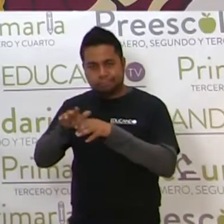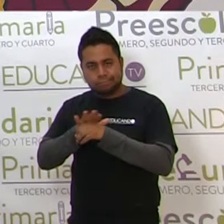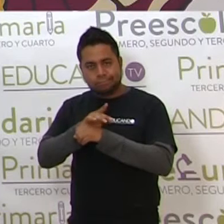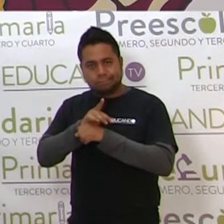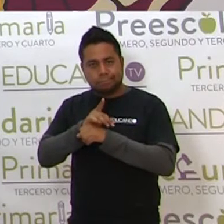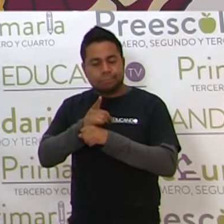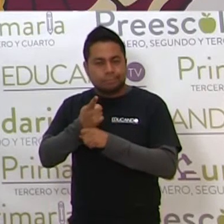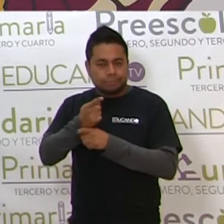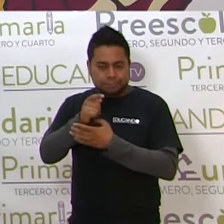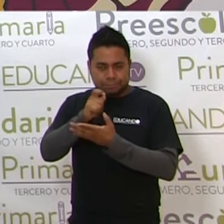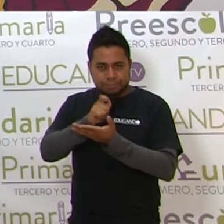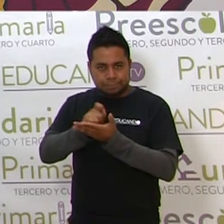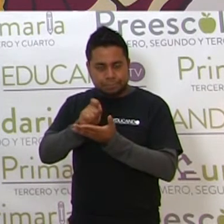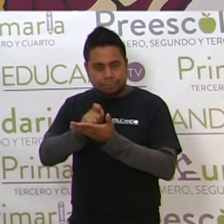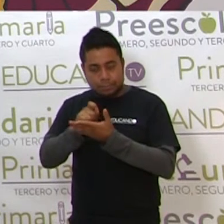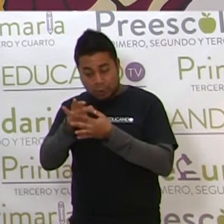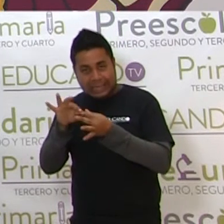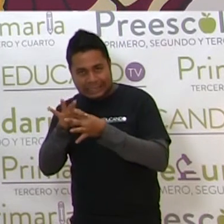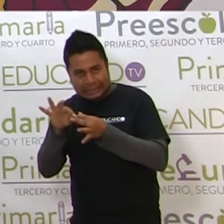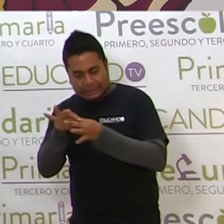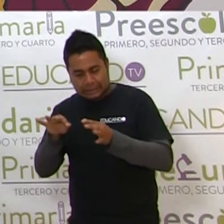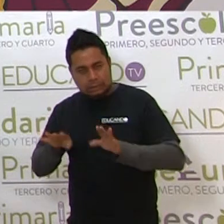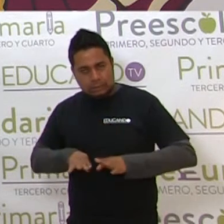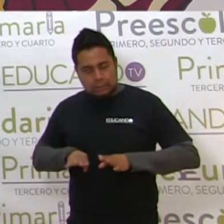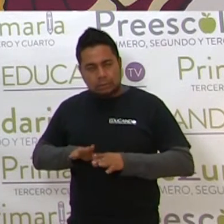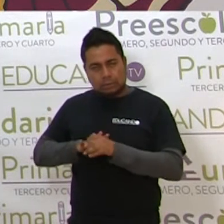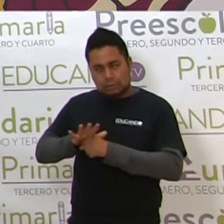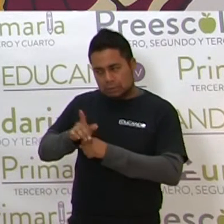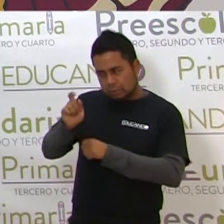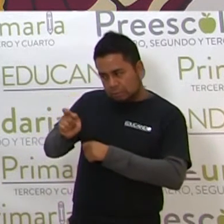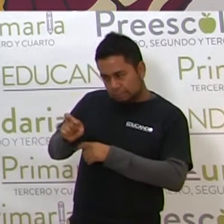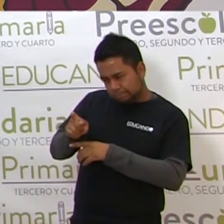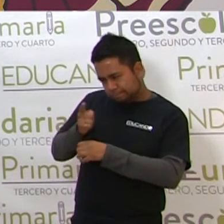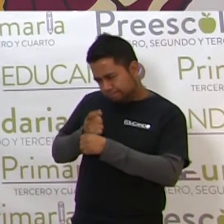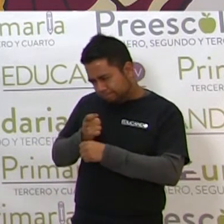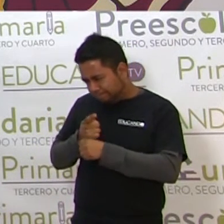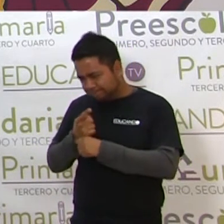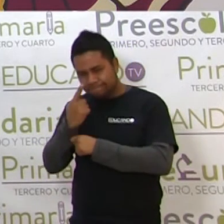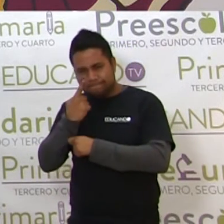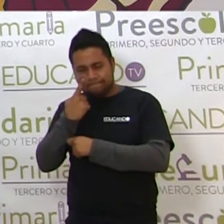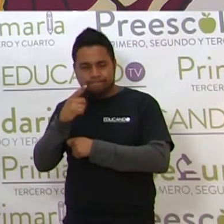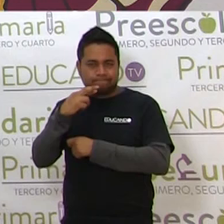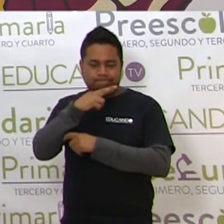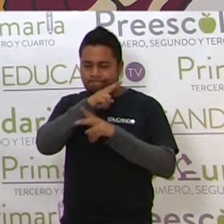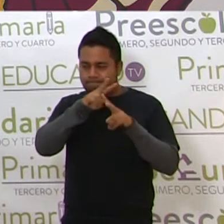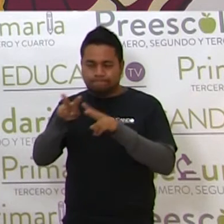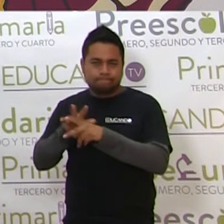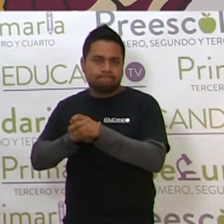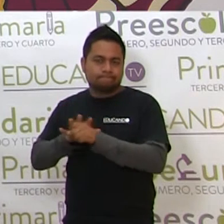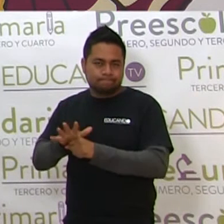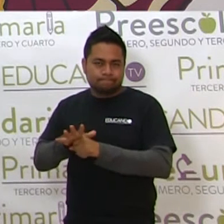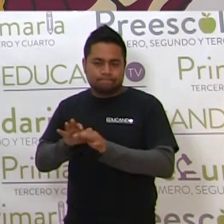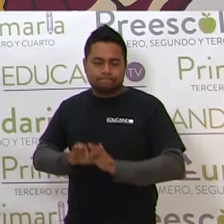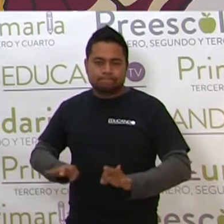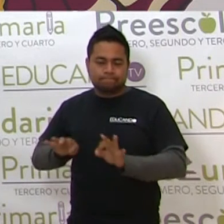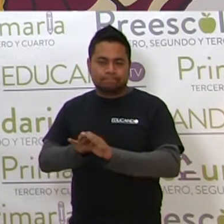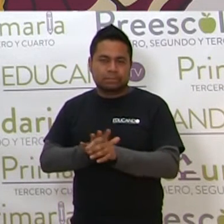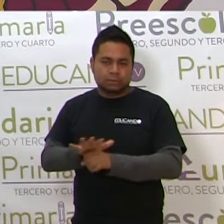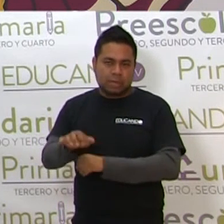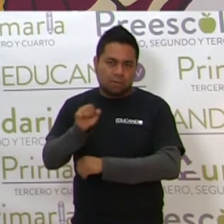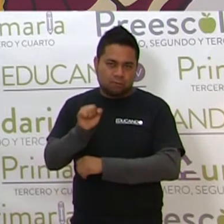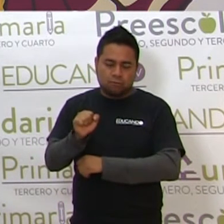describir observamos y vemos que es lo primero que nos llama la atención Qué es lo que sobresalta